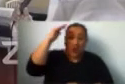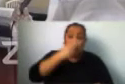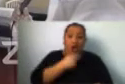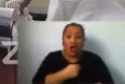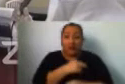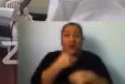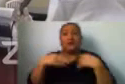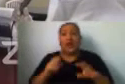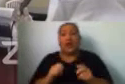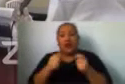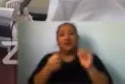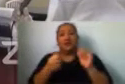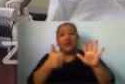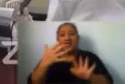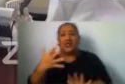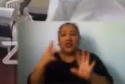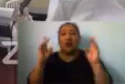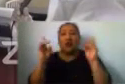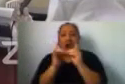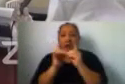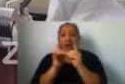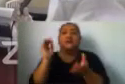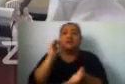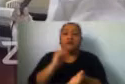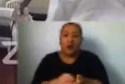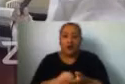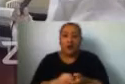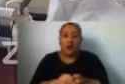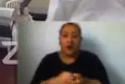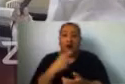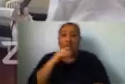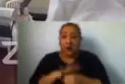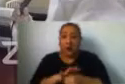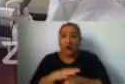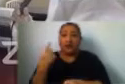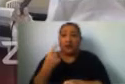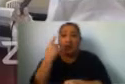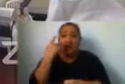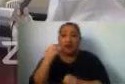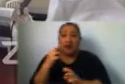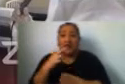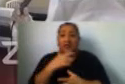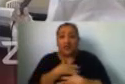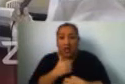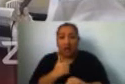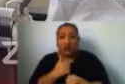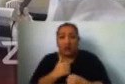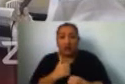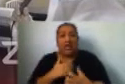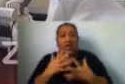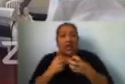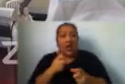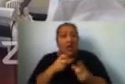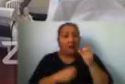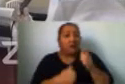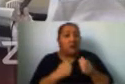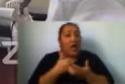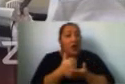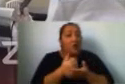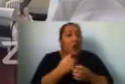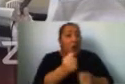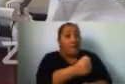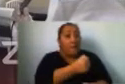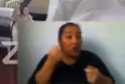de 65 camas de hospitalización. Ya hay el compromiso del gerente regional de salud en ya no mantener a personas en las puertas de los